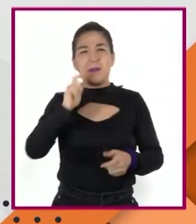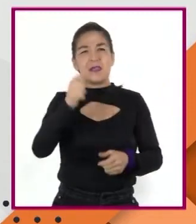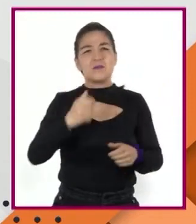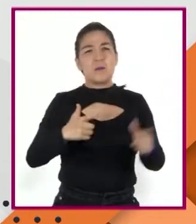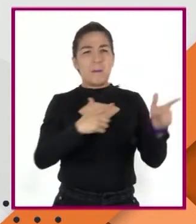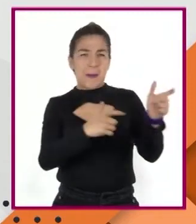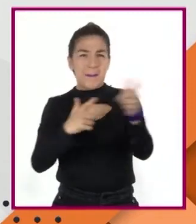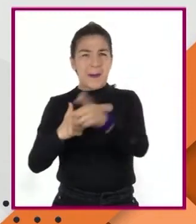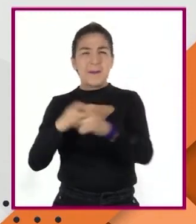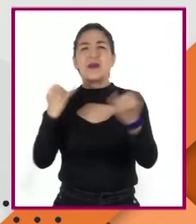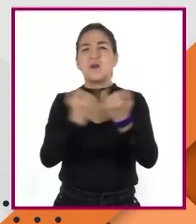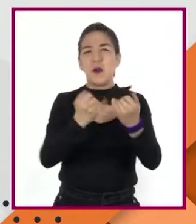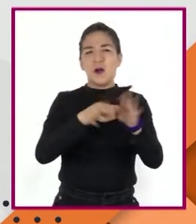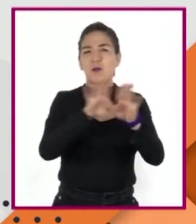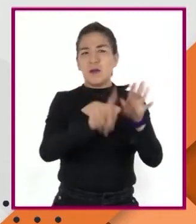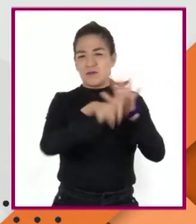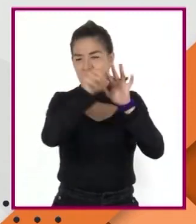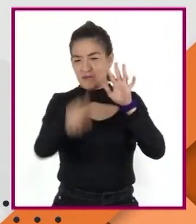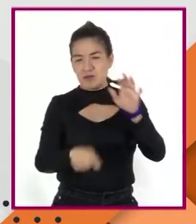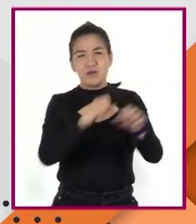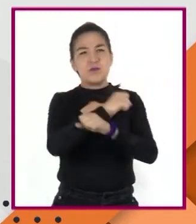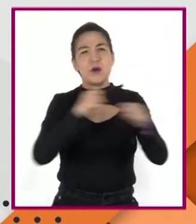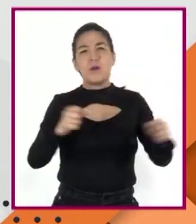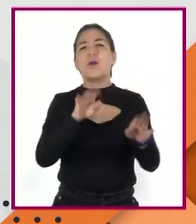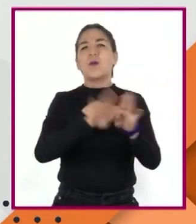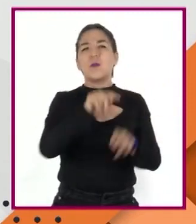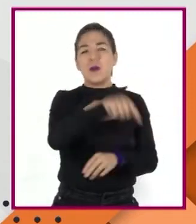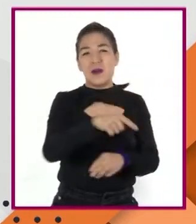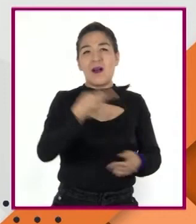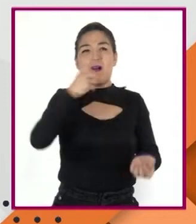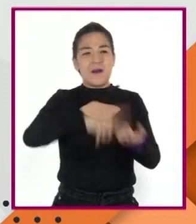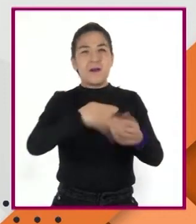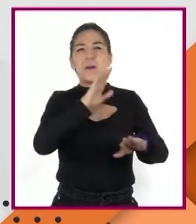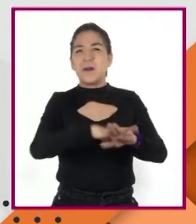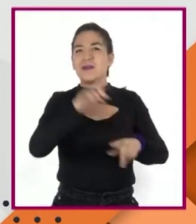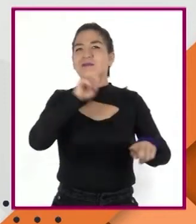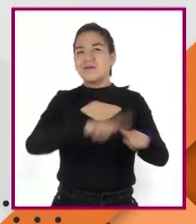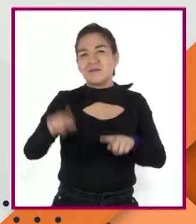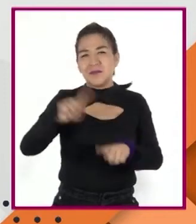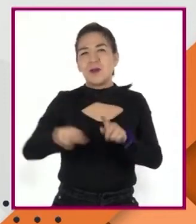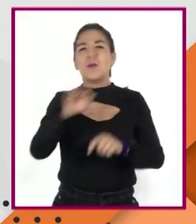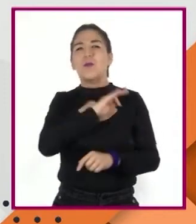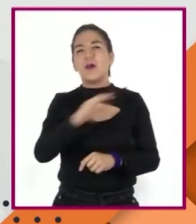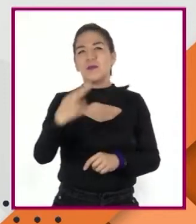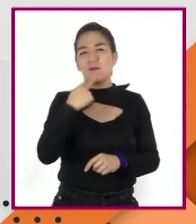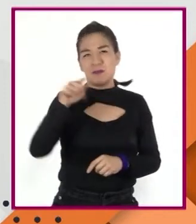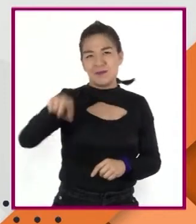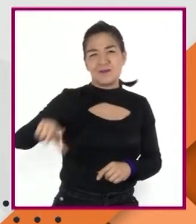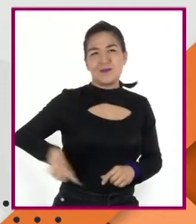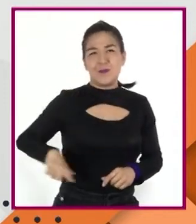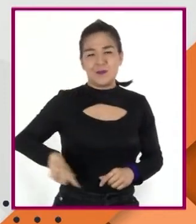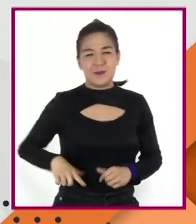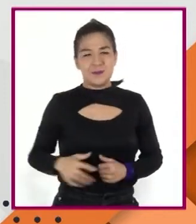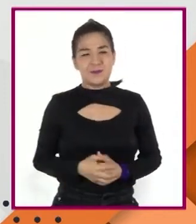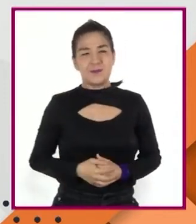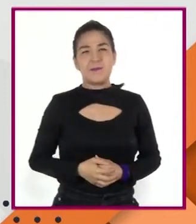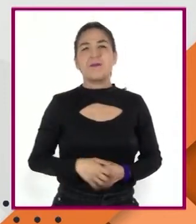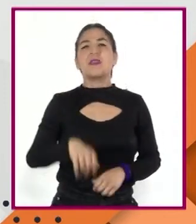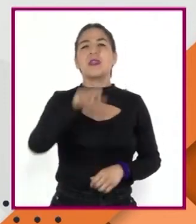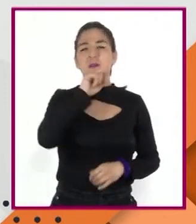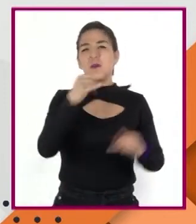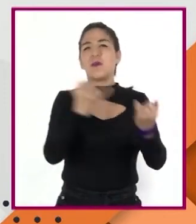la muerte no se reducía a la amplia gama de aparatos que solo podían utilizar los gobiernos, sino